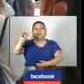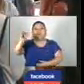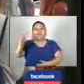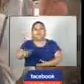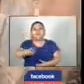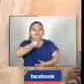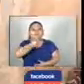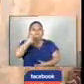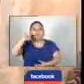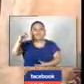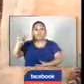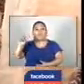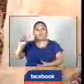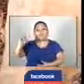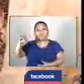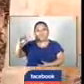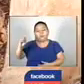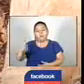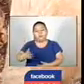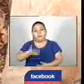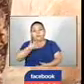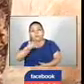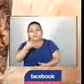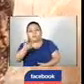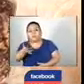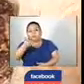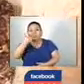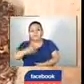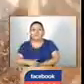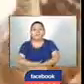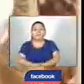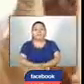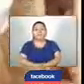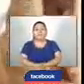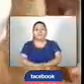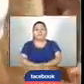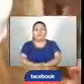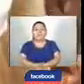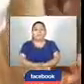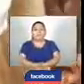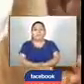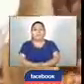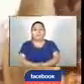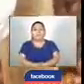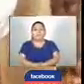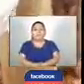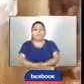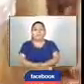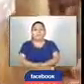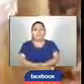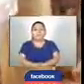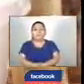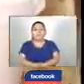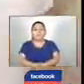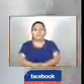Castellanos, Julio Guevara, Olores y Sabores.